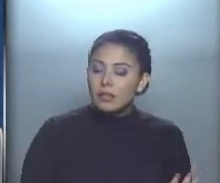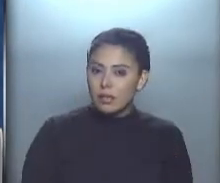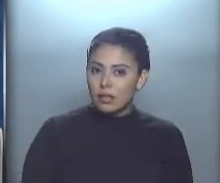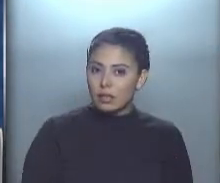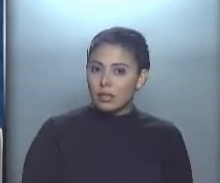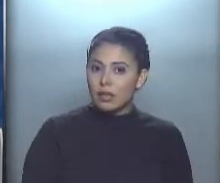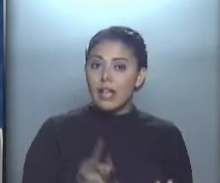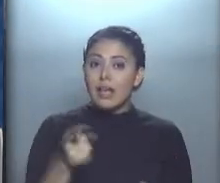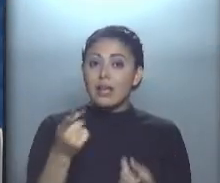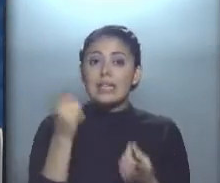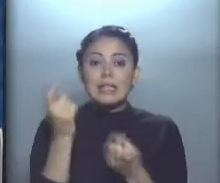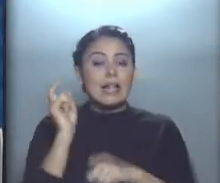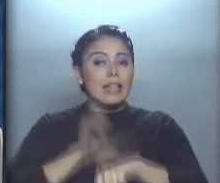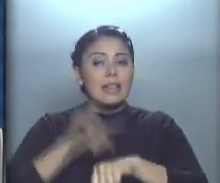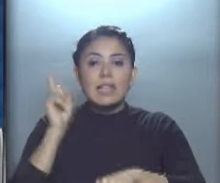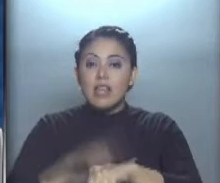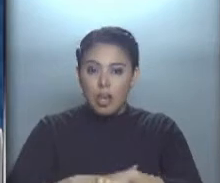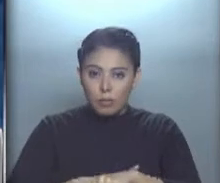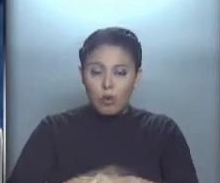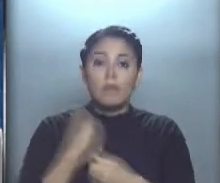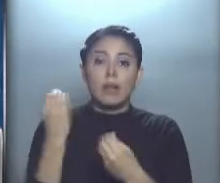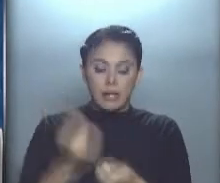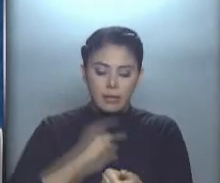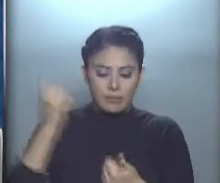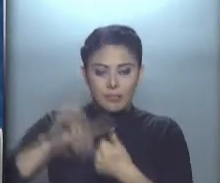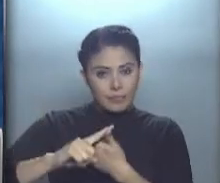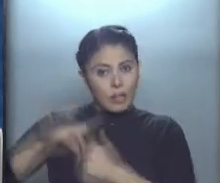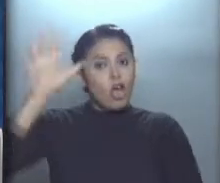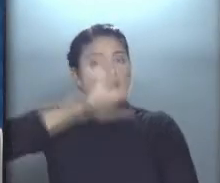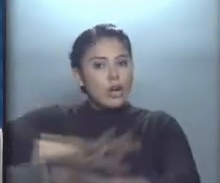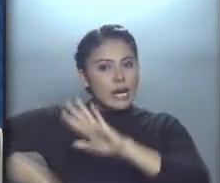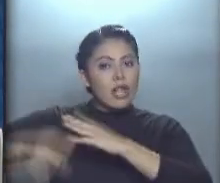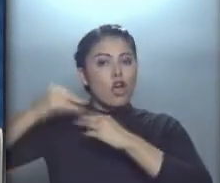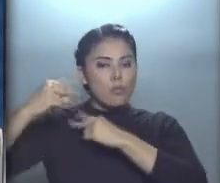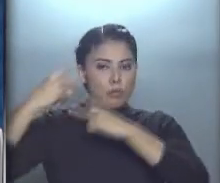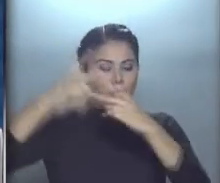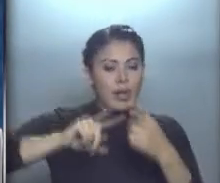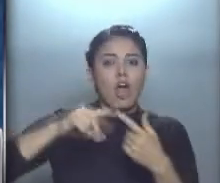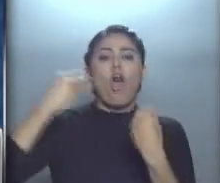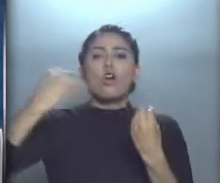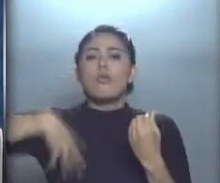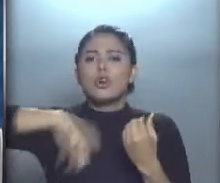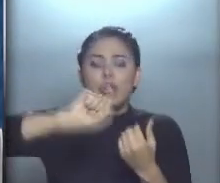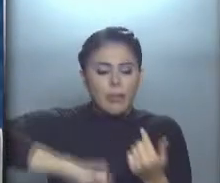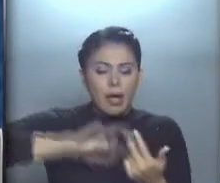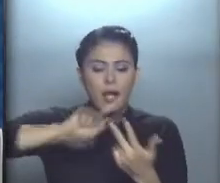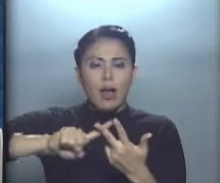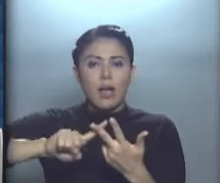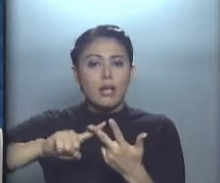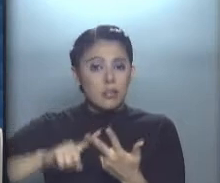eso demanda un tiempo desde la organización logística, el traslado de los mismos y la